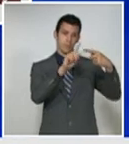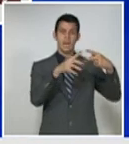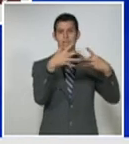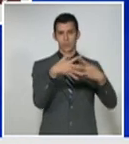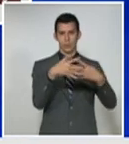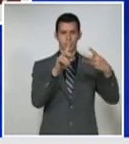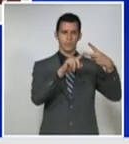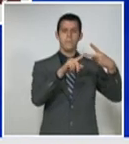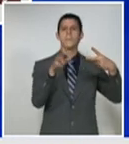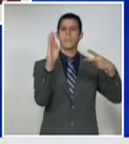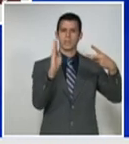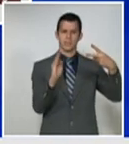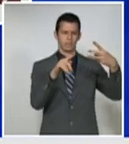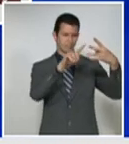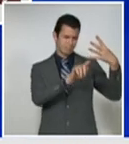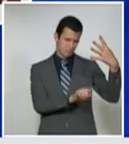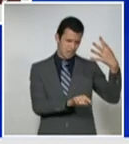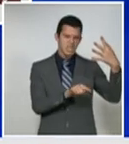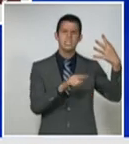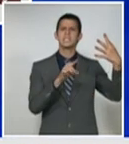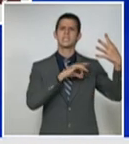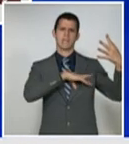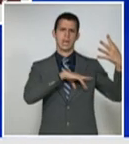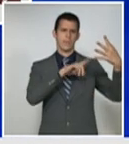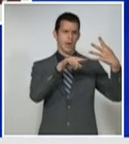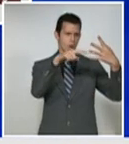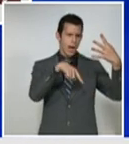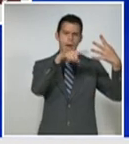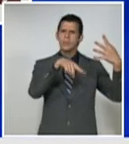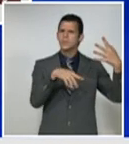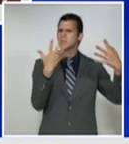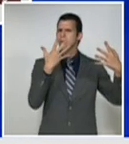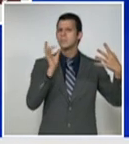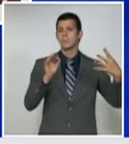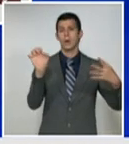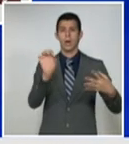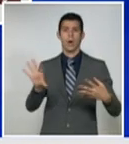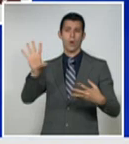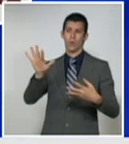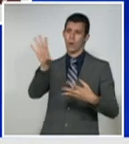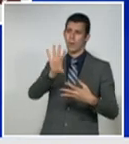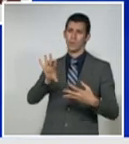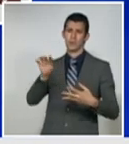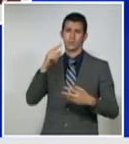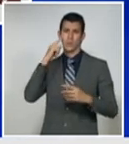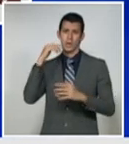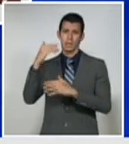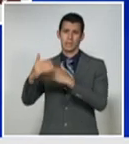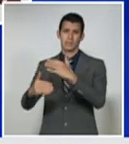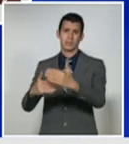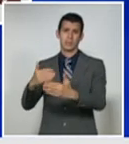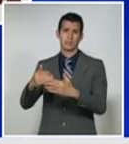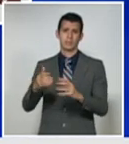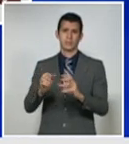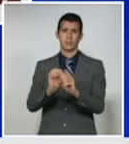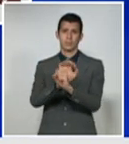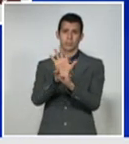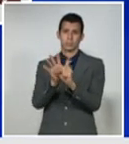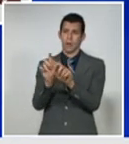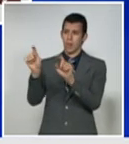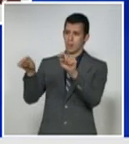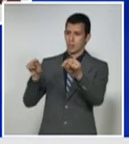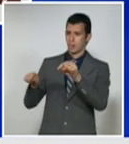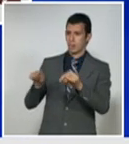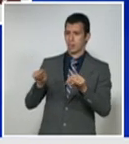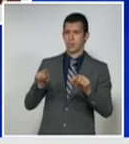tanto, se ha ido incrementando en otros continentes que no es precisamente la región de las Américas. A